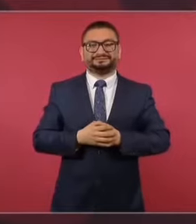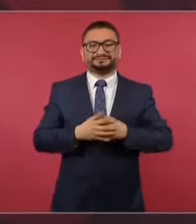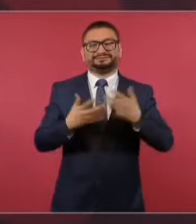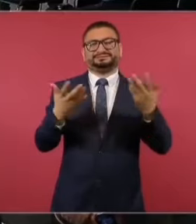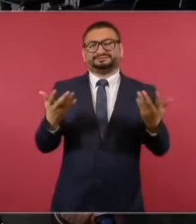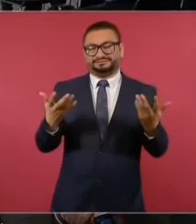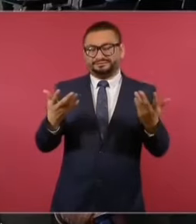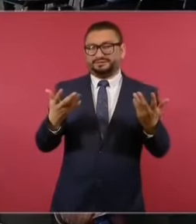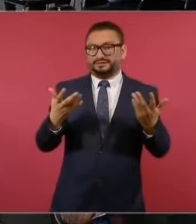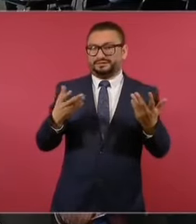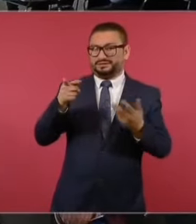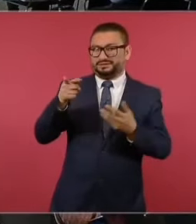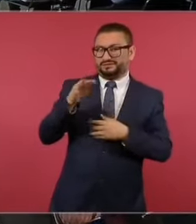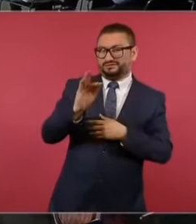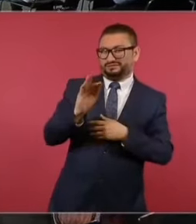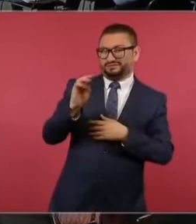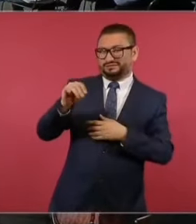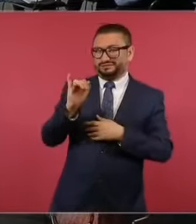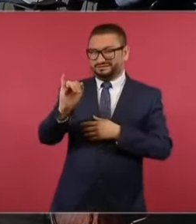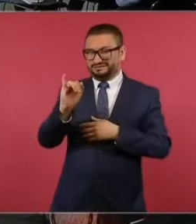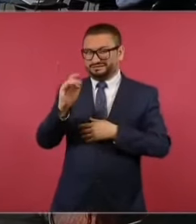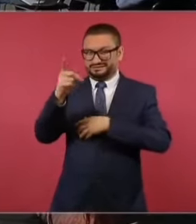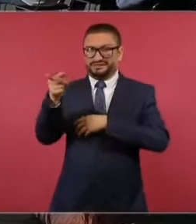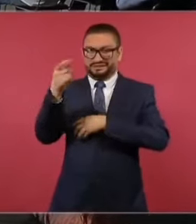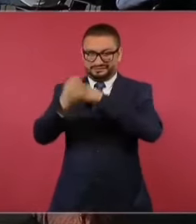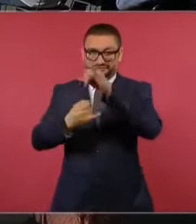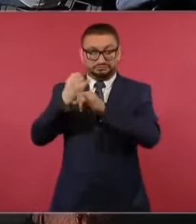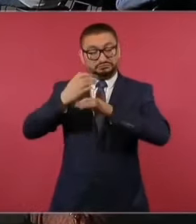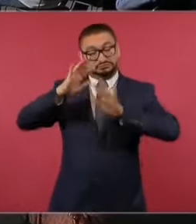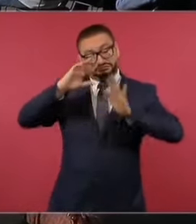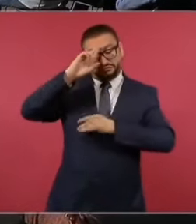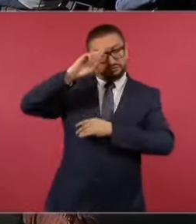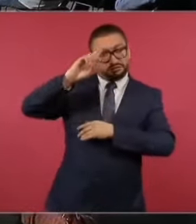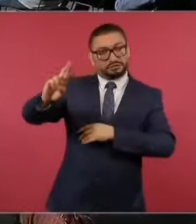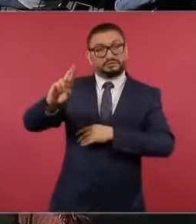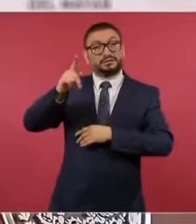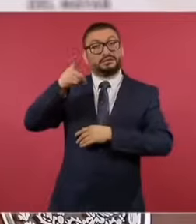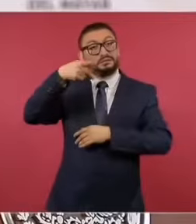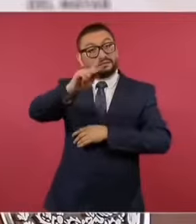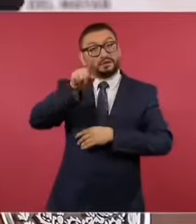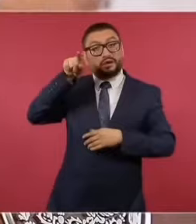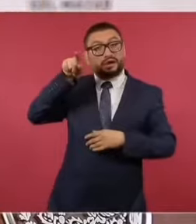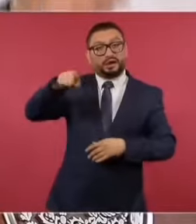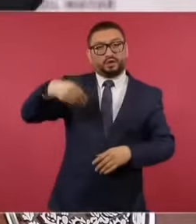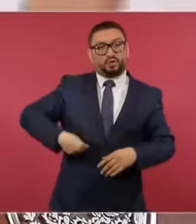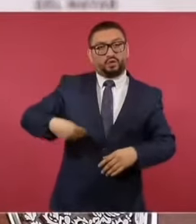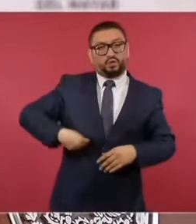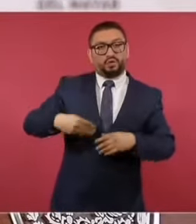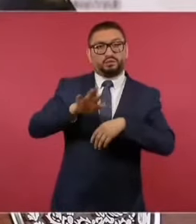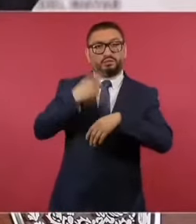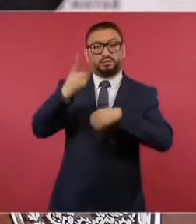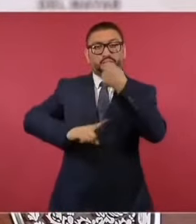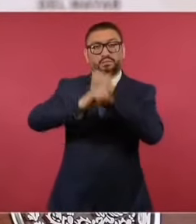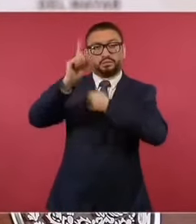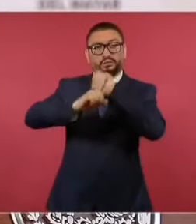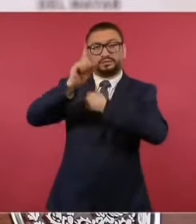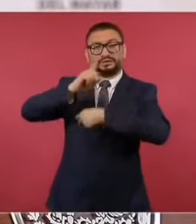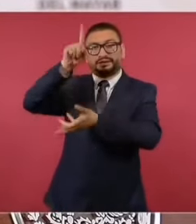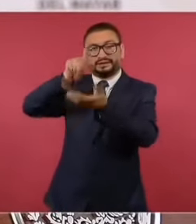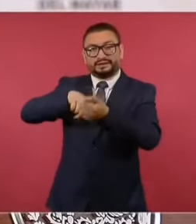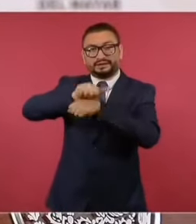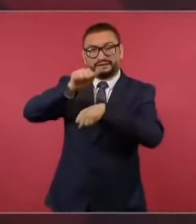Cuando el Fondo Monetario Internacional, con todo respeto, fue el causante del desastre económico de